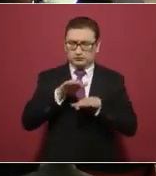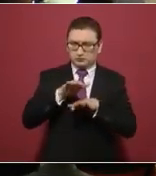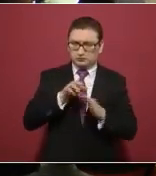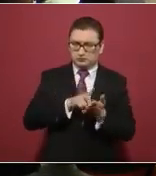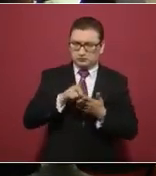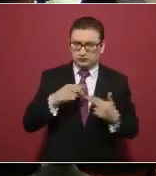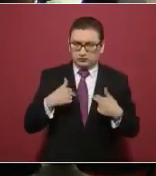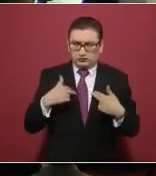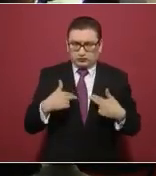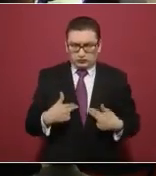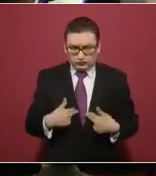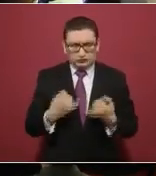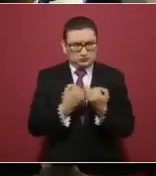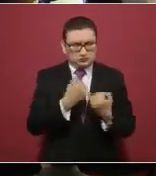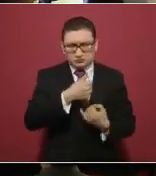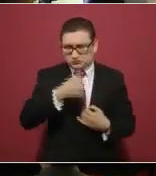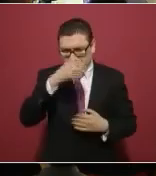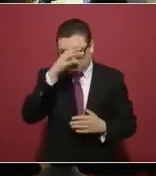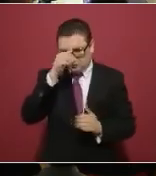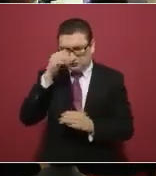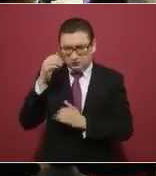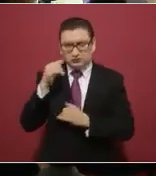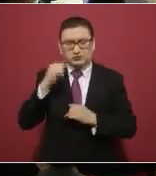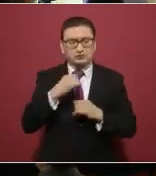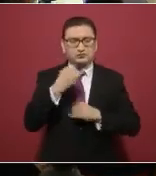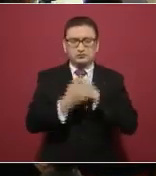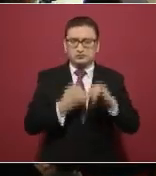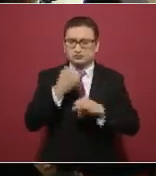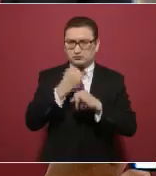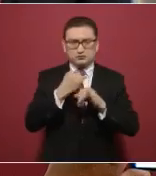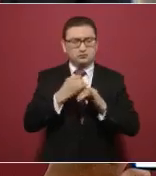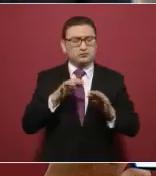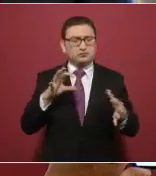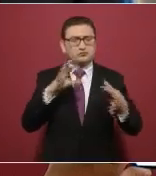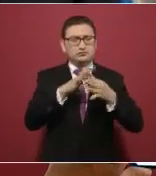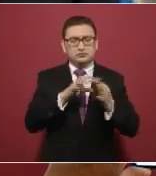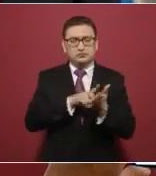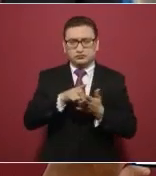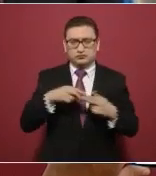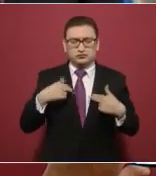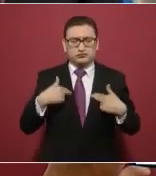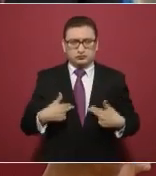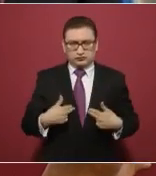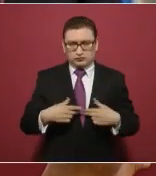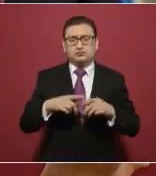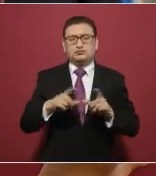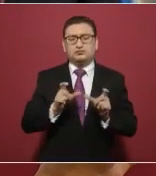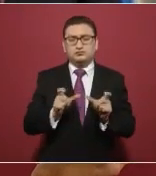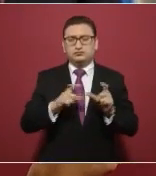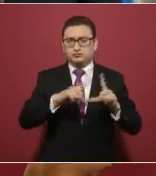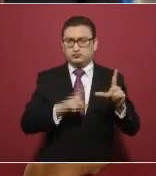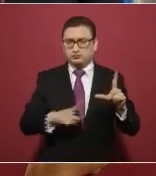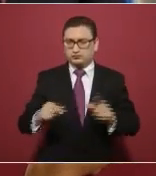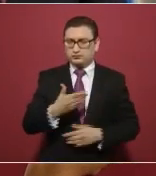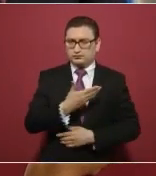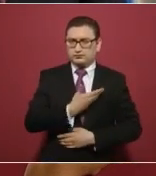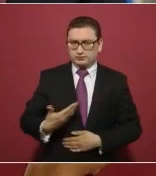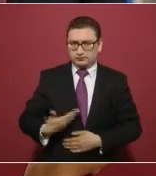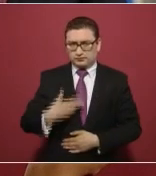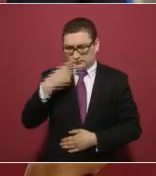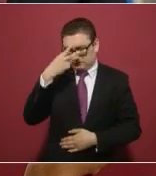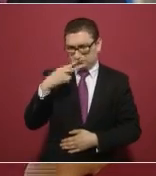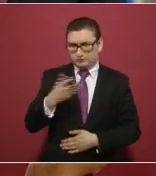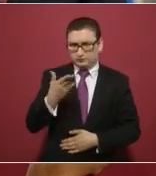y operación de acuerdo a estándares internacionales de derechos humanos a la Guardia Nacional, el presidente de los Estados Unidos